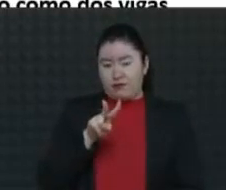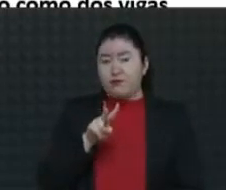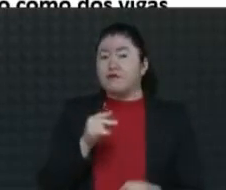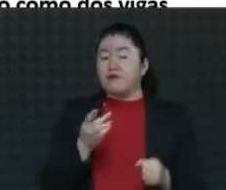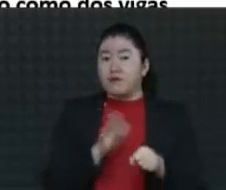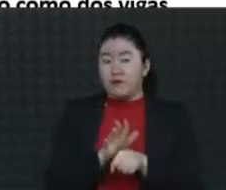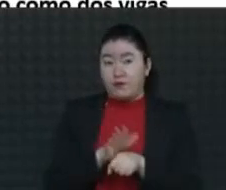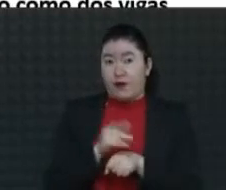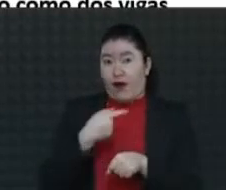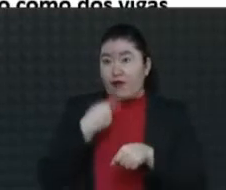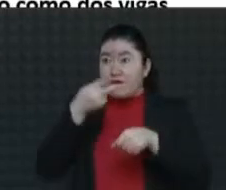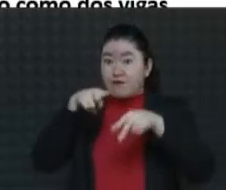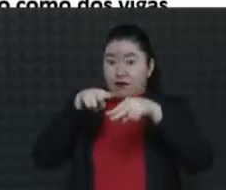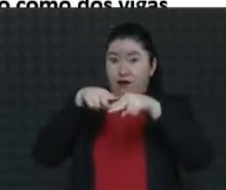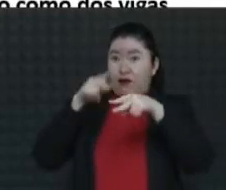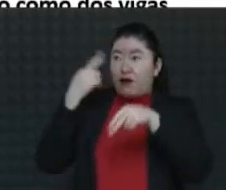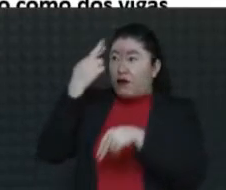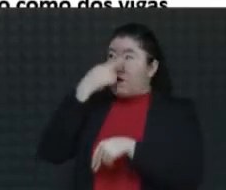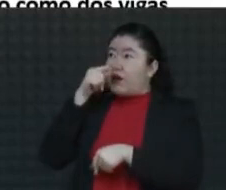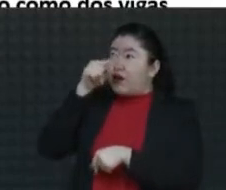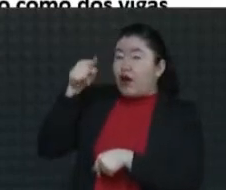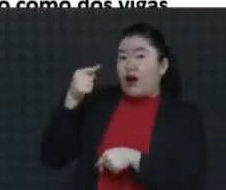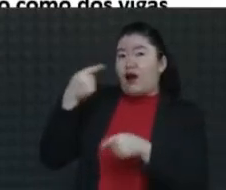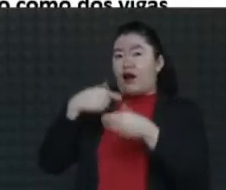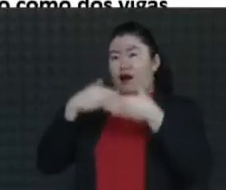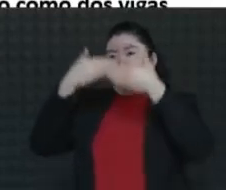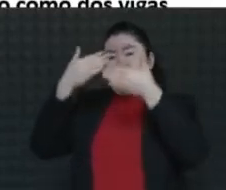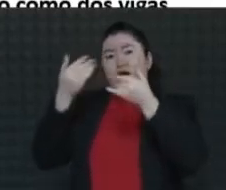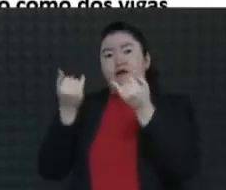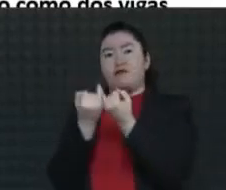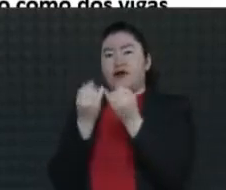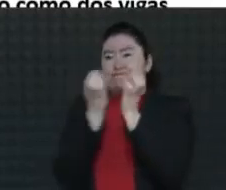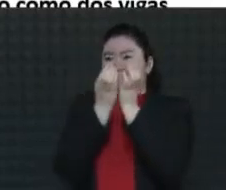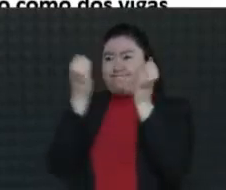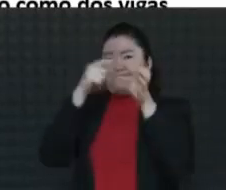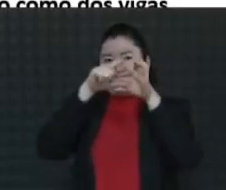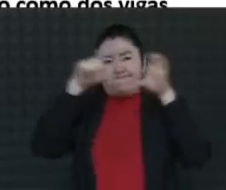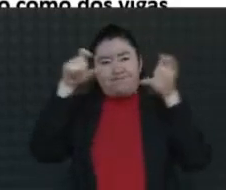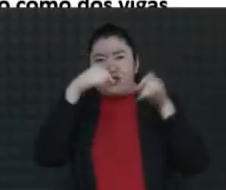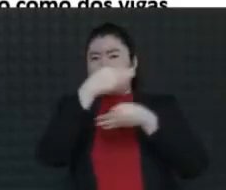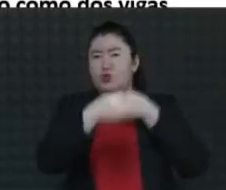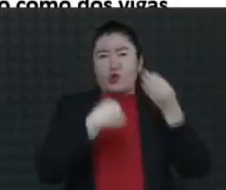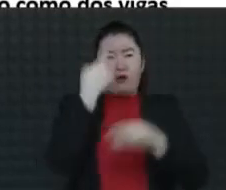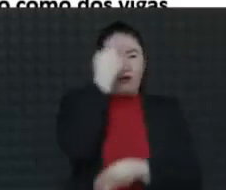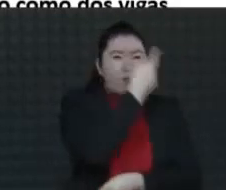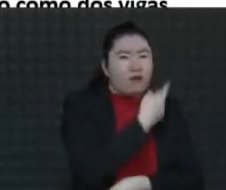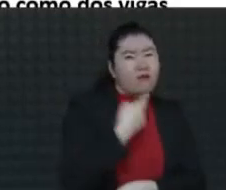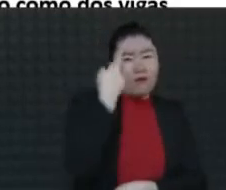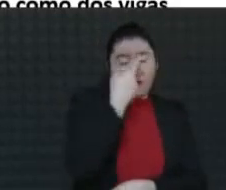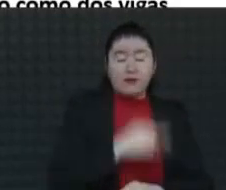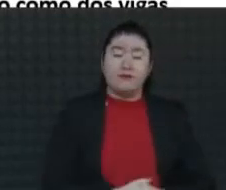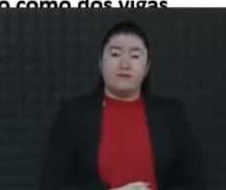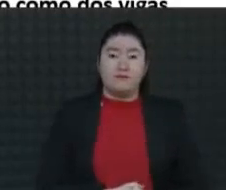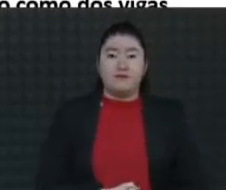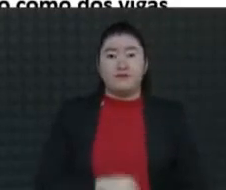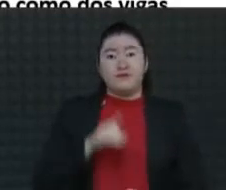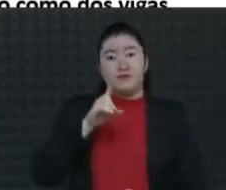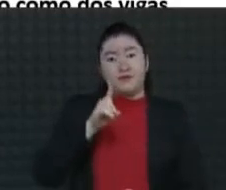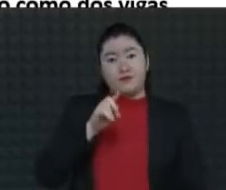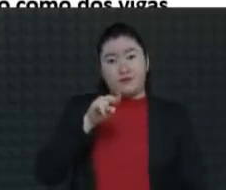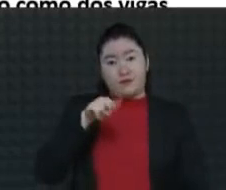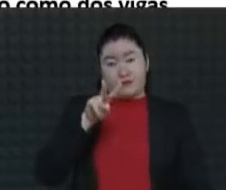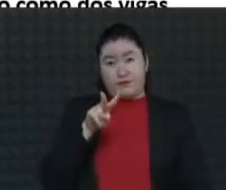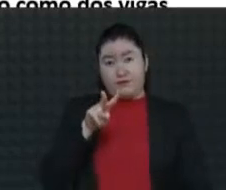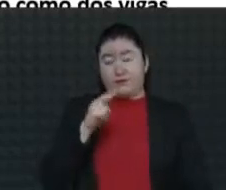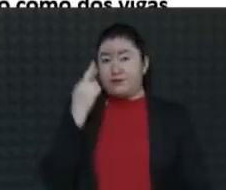en los patines superior e inferior, almas y refuerzos transversales, verticales y longitudinales. DNB desarrolló una serie de